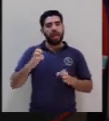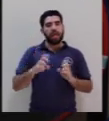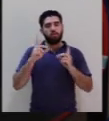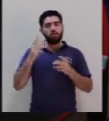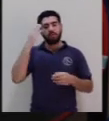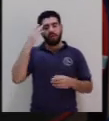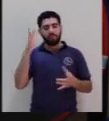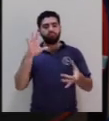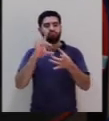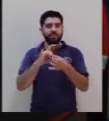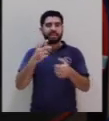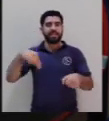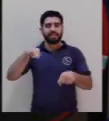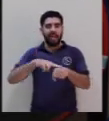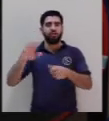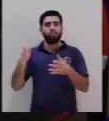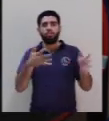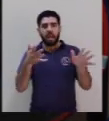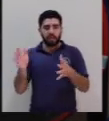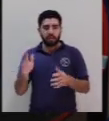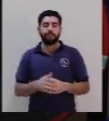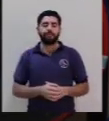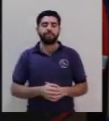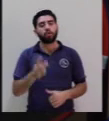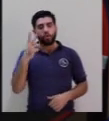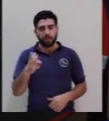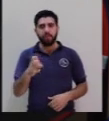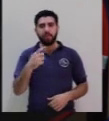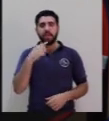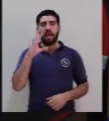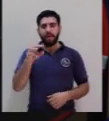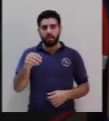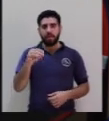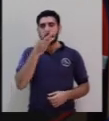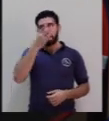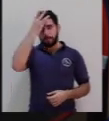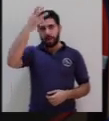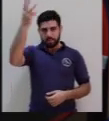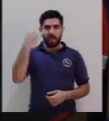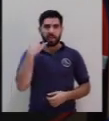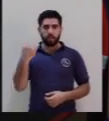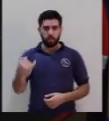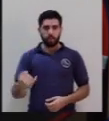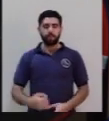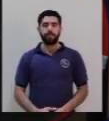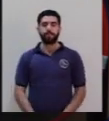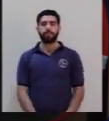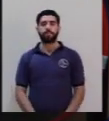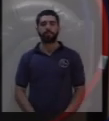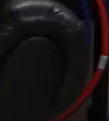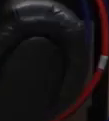kamama. Tuma, wi man kajikta rere tikirel ni sach, rere tikirel ni pe a shabakuchi, tokrije man ekotas